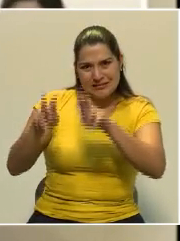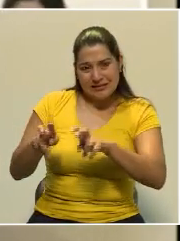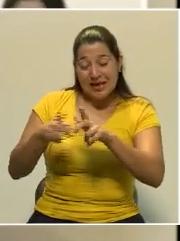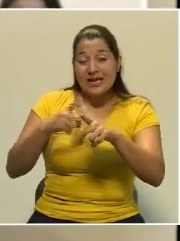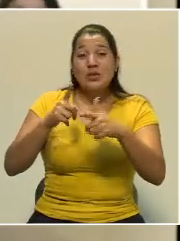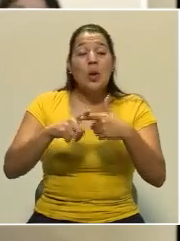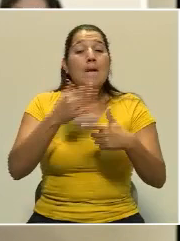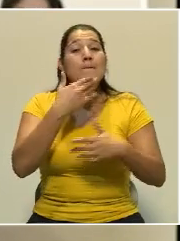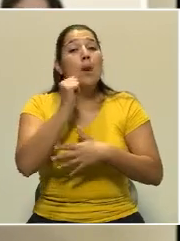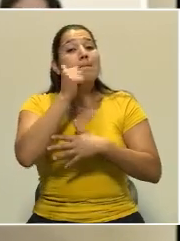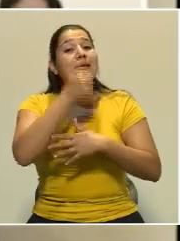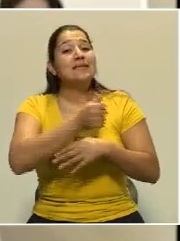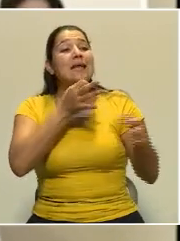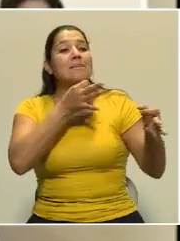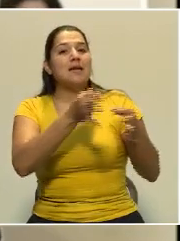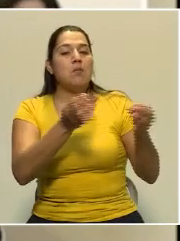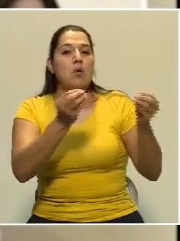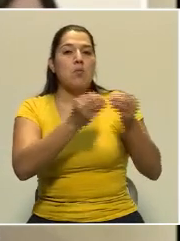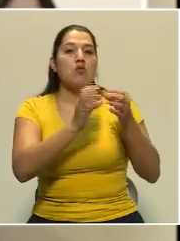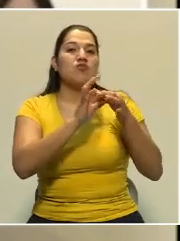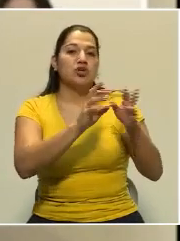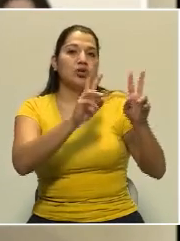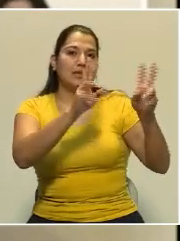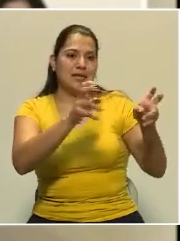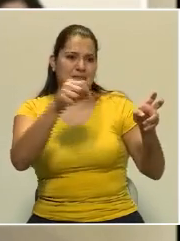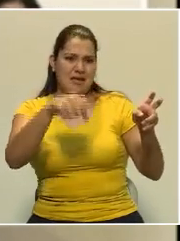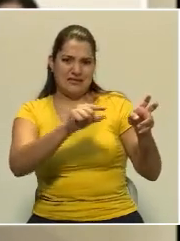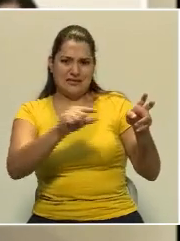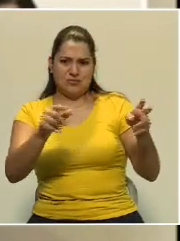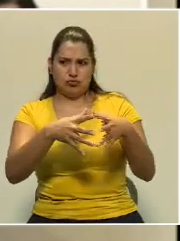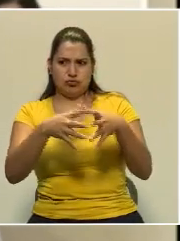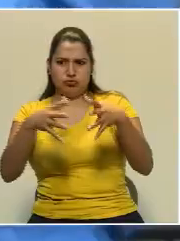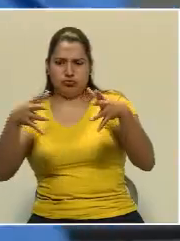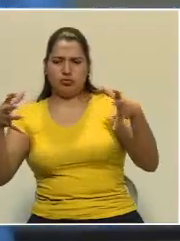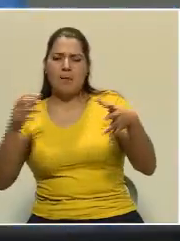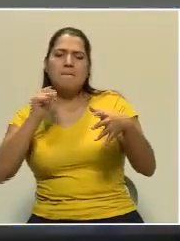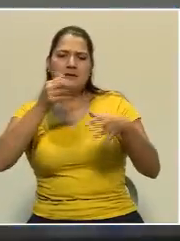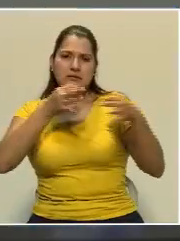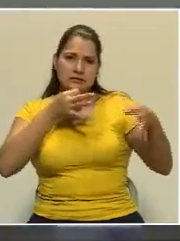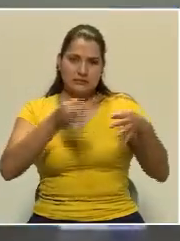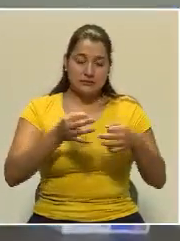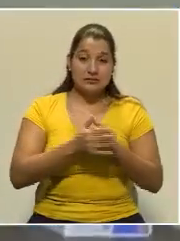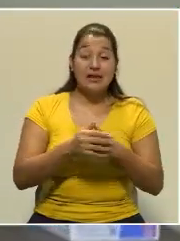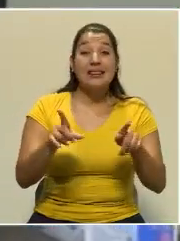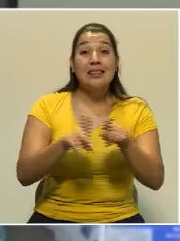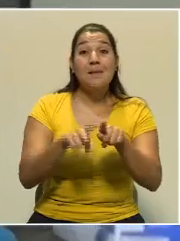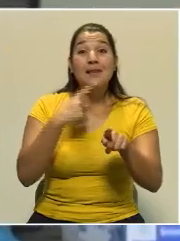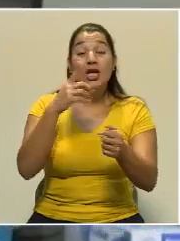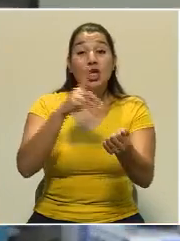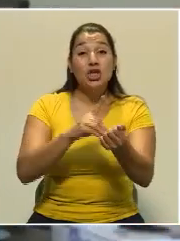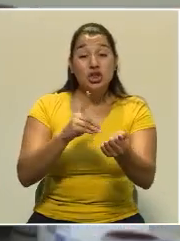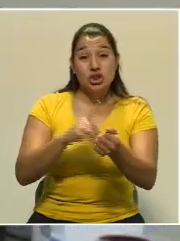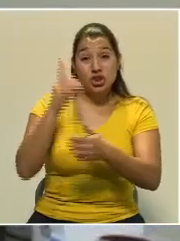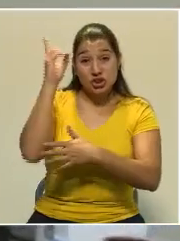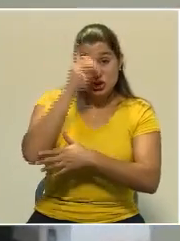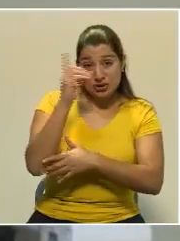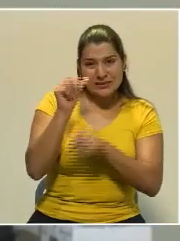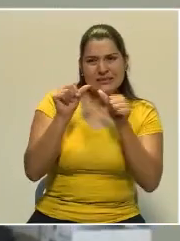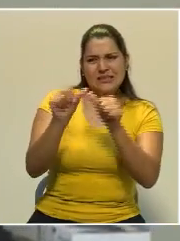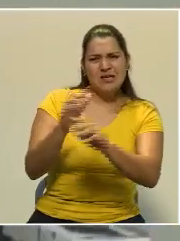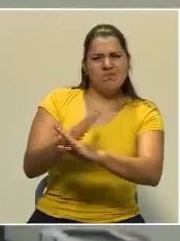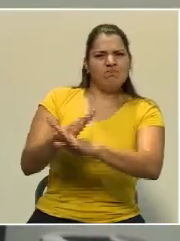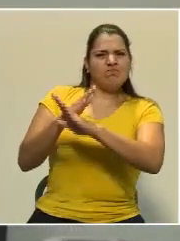estarnos refiriendo a este tema con más amplitud de este comportamiento que hemos tenido en los últimos días. Salas además insistió a la población no bajar la guardia